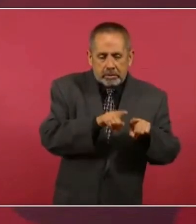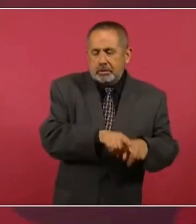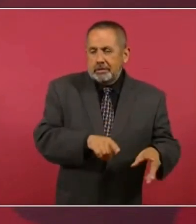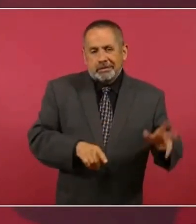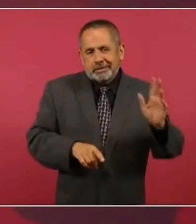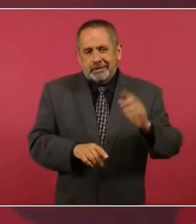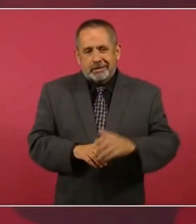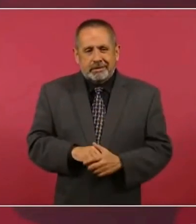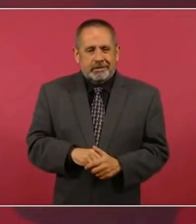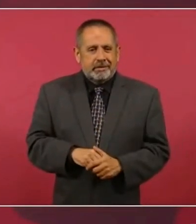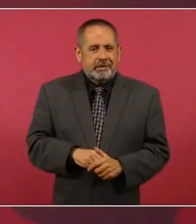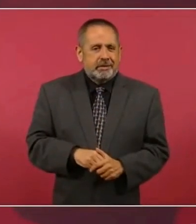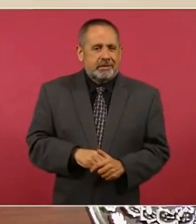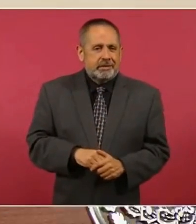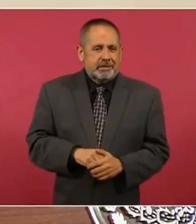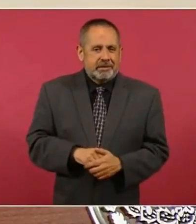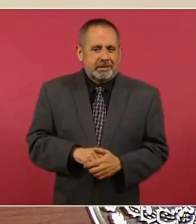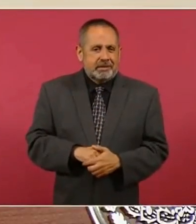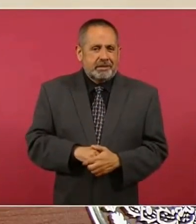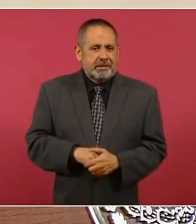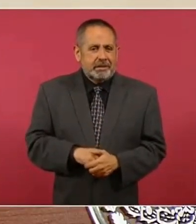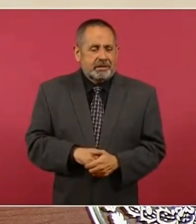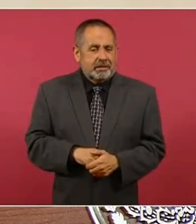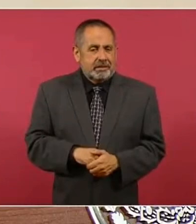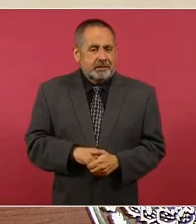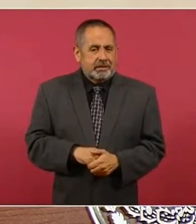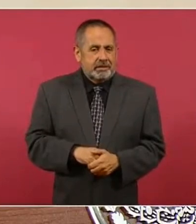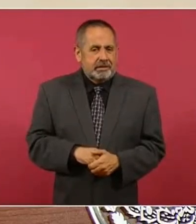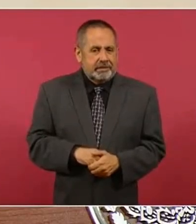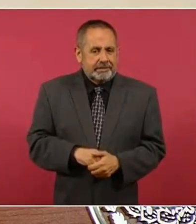Entonces, porque no